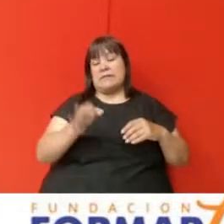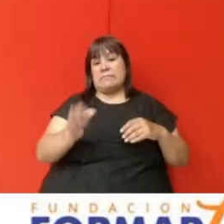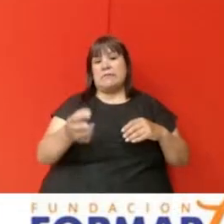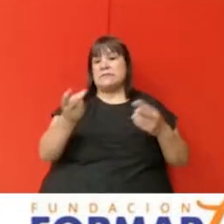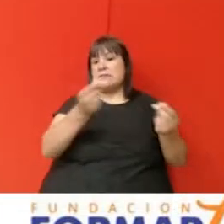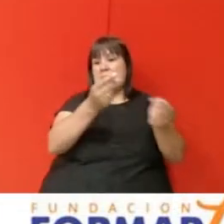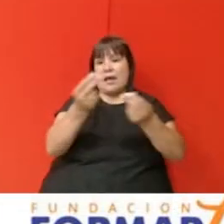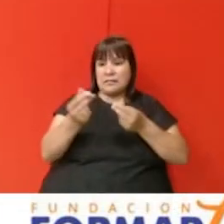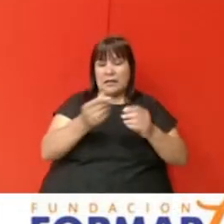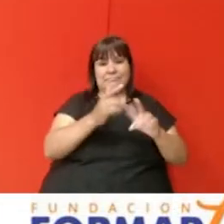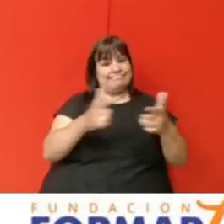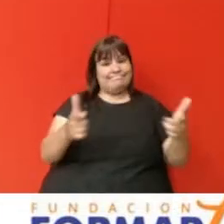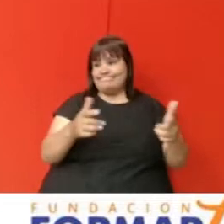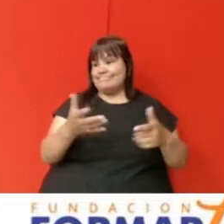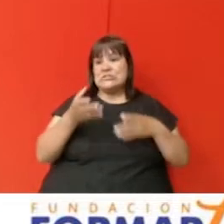financiamiento adecuado.